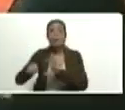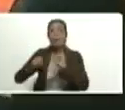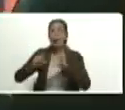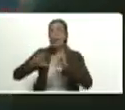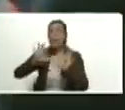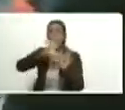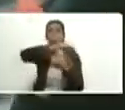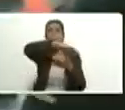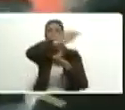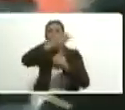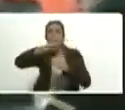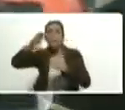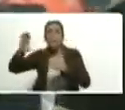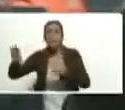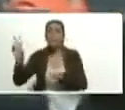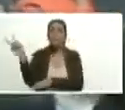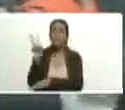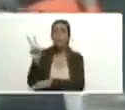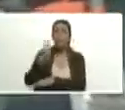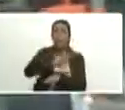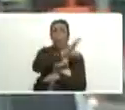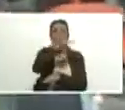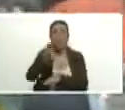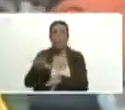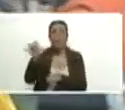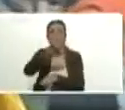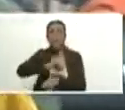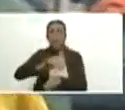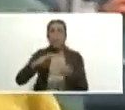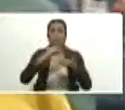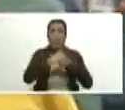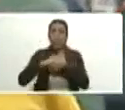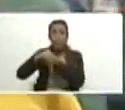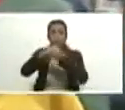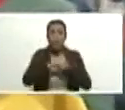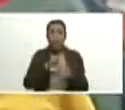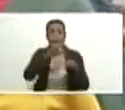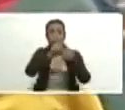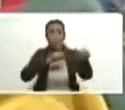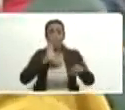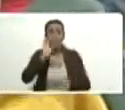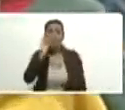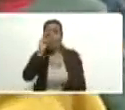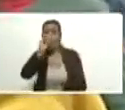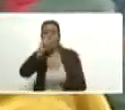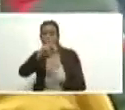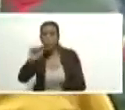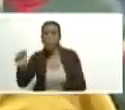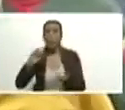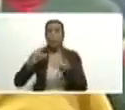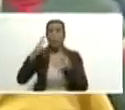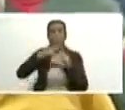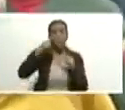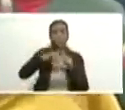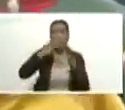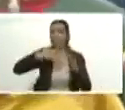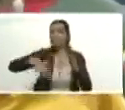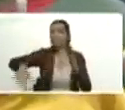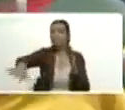cordillera cafetalera de Venezuela, todo lo que es la zona de Trujillo, Boconó, todo el eje cafetalero, y a la corporación